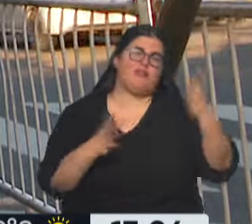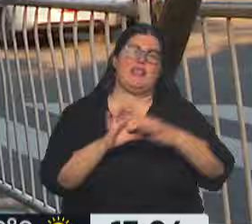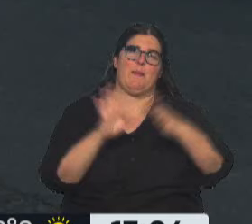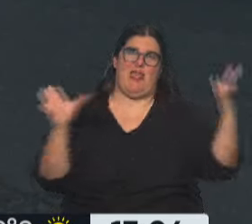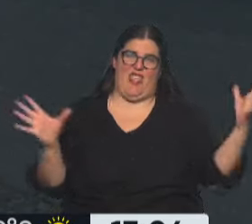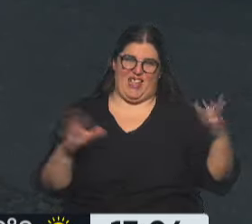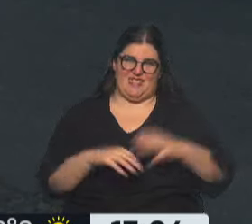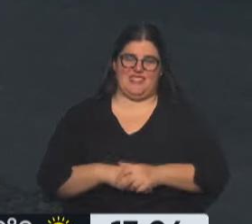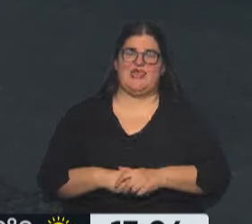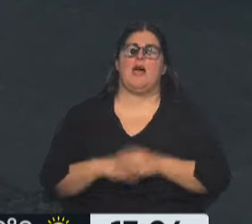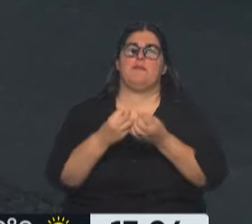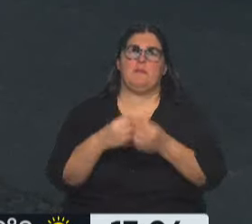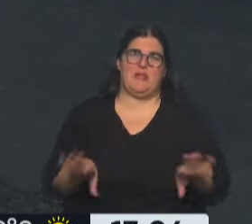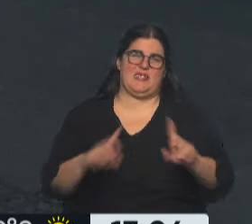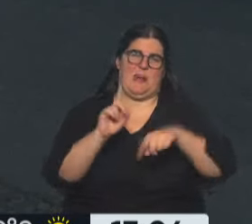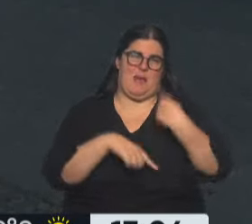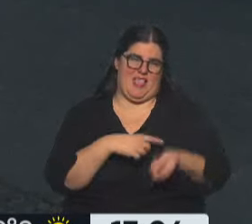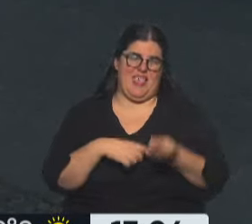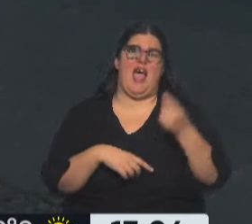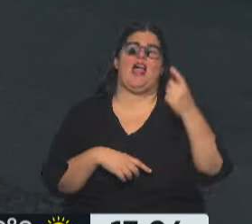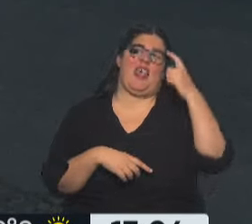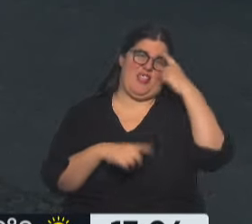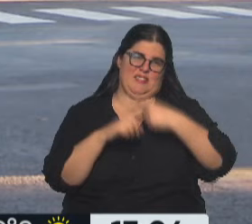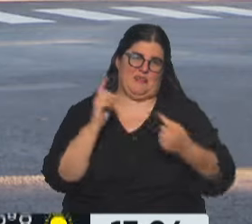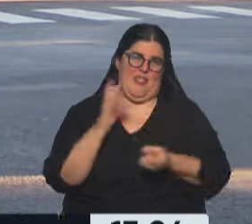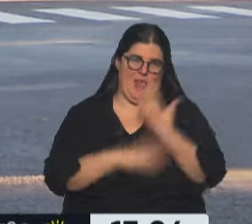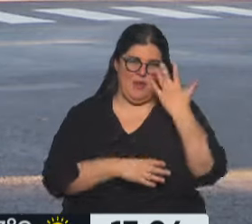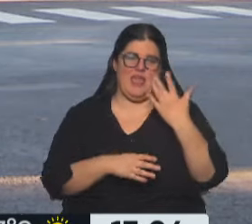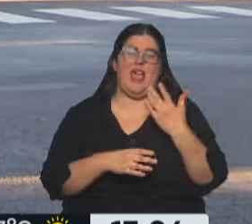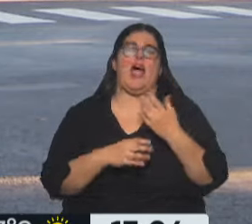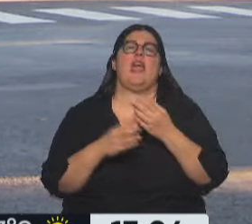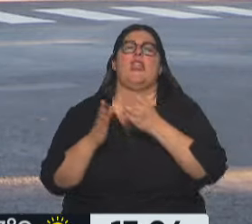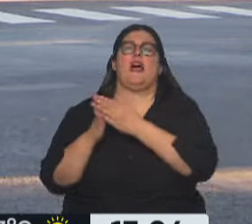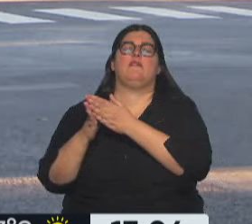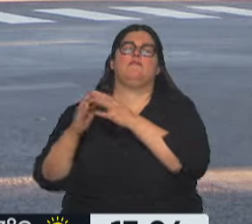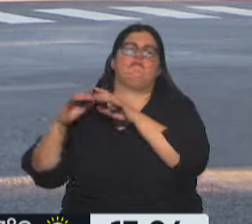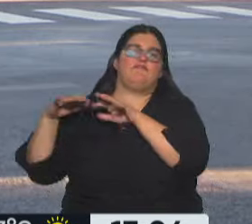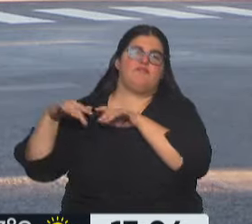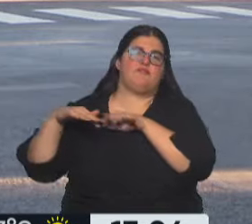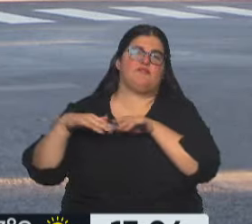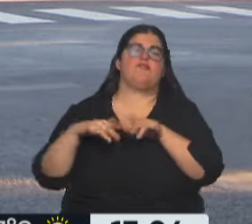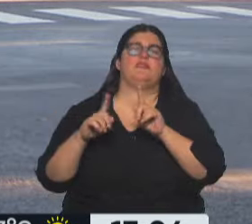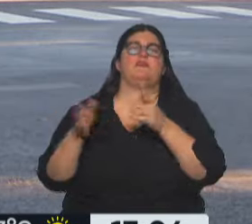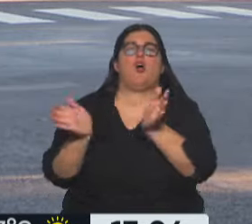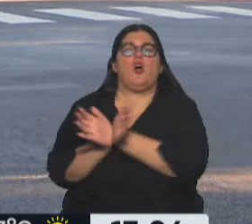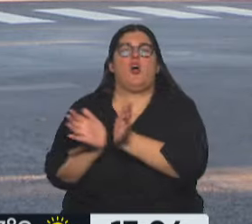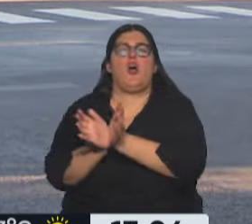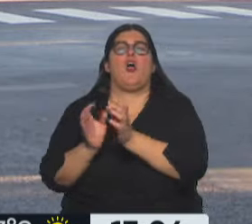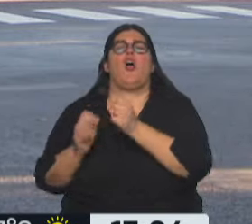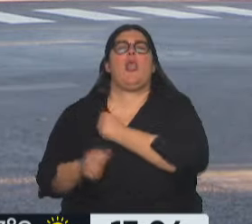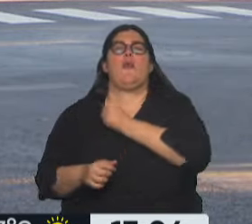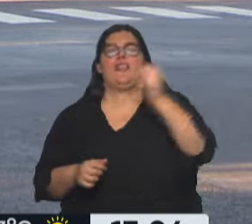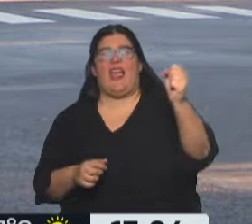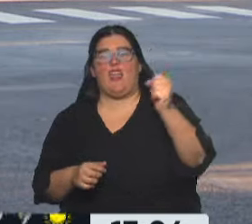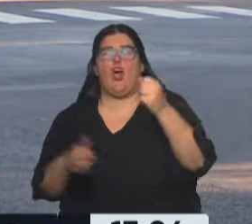decíamos, comenzará mañana a partir de las 10:30. La caravana partirá desde la esquina de la Avenida del Libertador y Agüero, el barrio